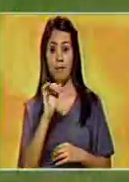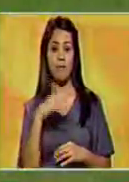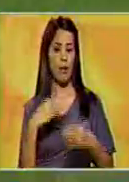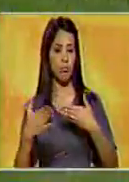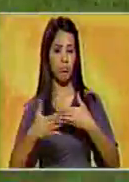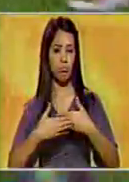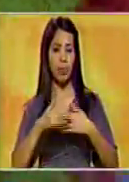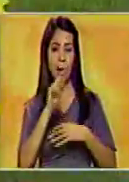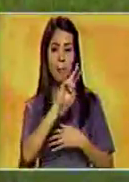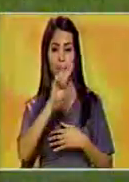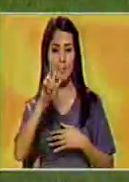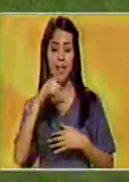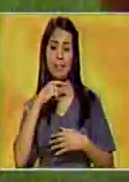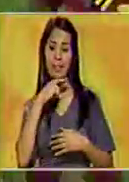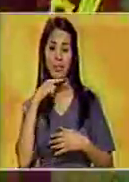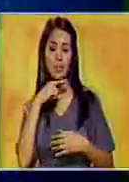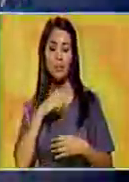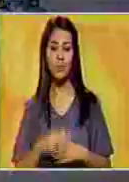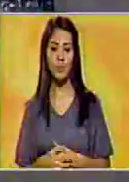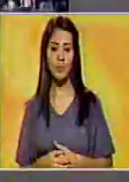octubre.